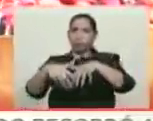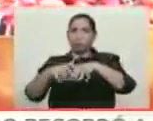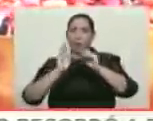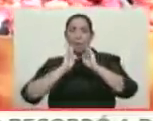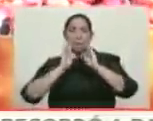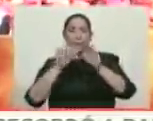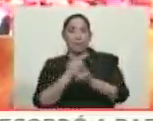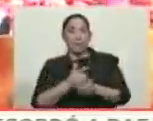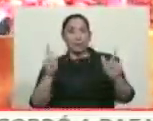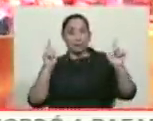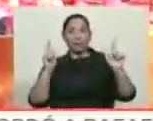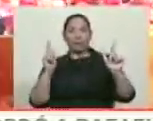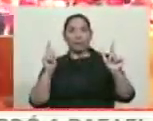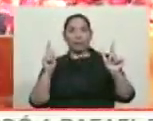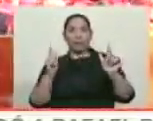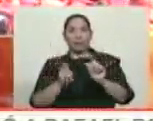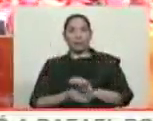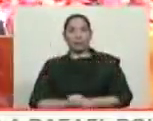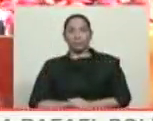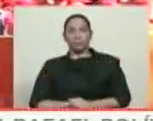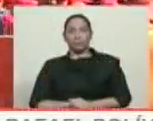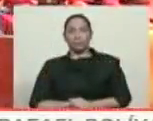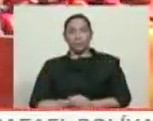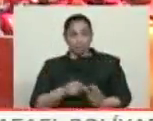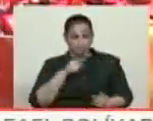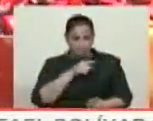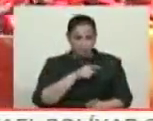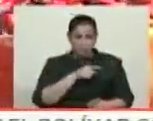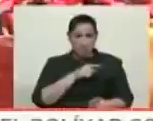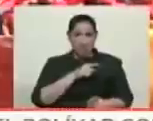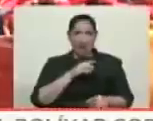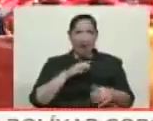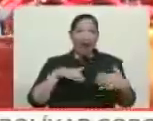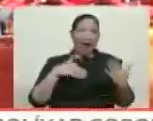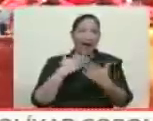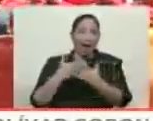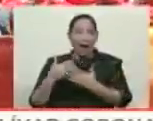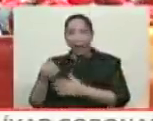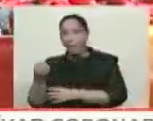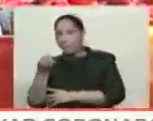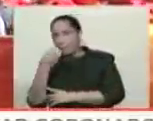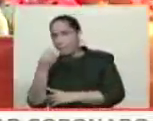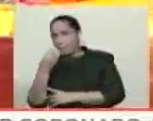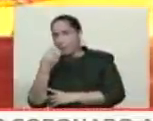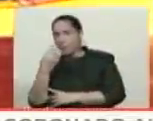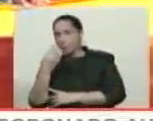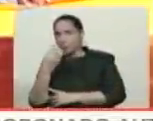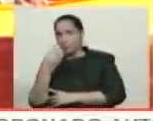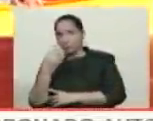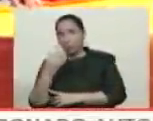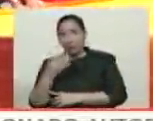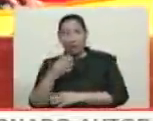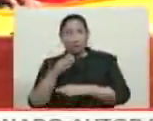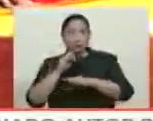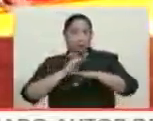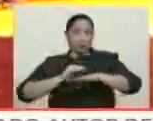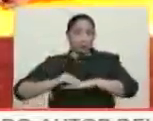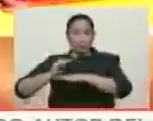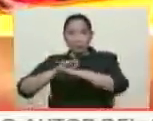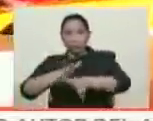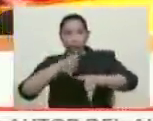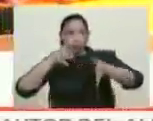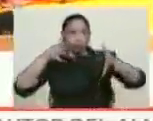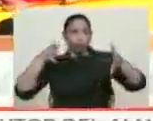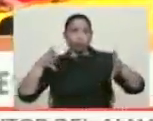Avenida Libertador en La Campiña y desde allí llegó hasta el Palacio del Pueblo, el Palacio de Miraflores, una enorme convocatoria como la de los últimos